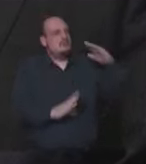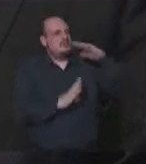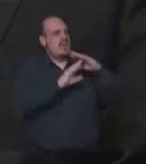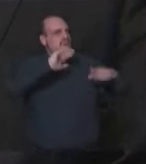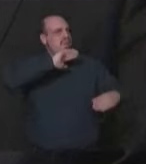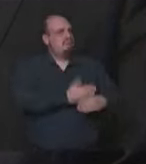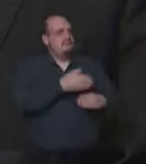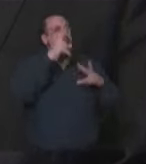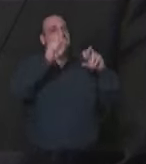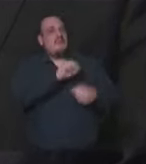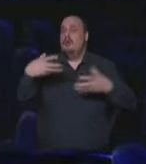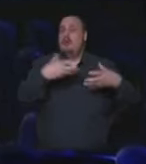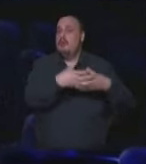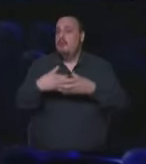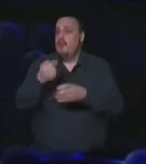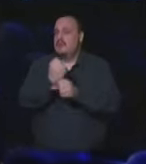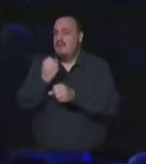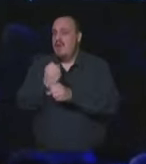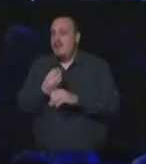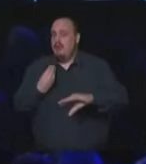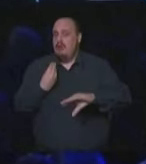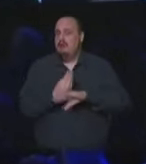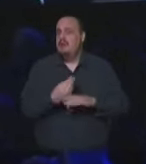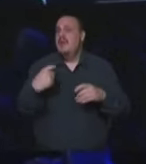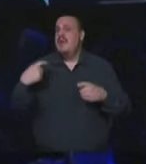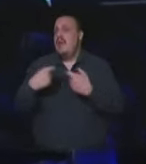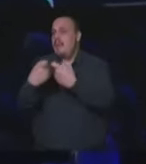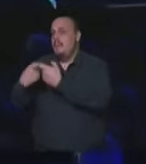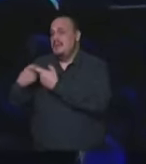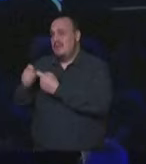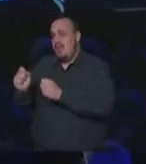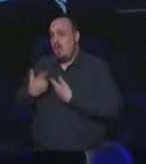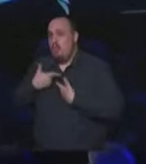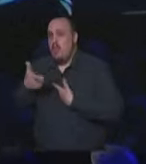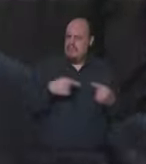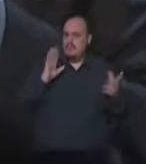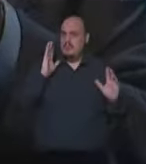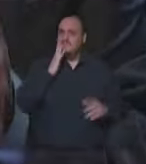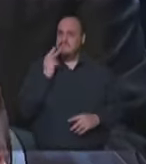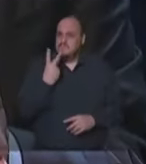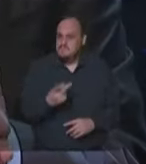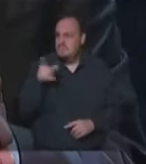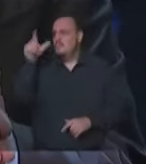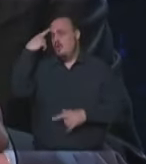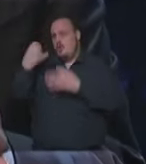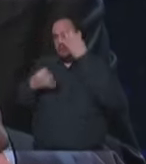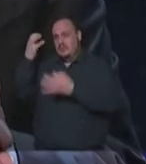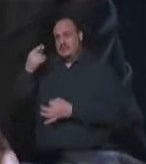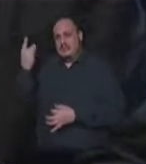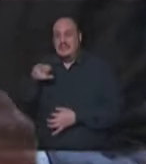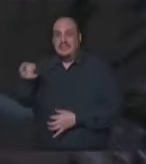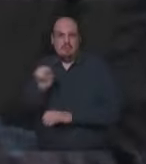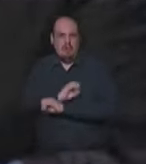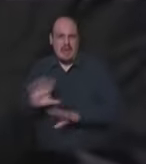terminar con el cáncer de la infla masa un peronista de centos esmeró mostrar serenidad a la vez que insisti la